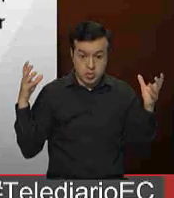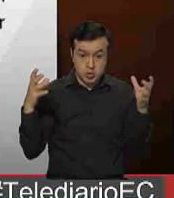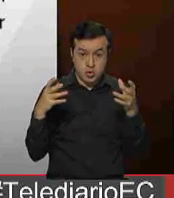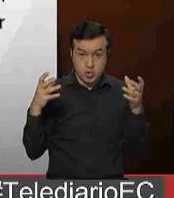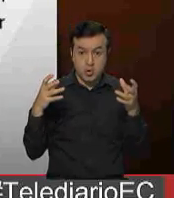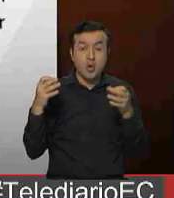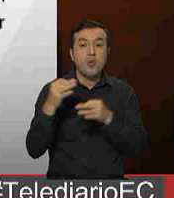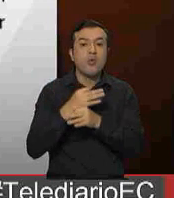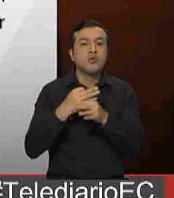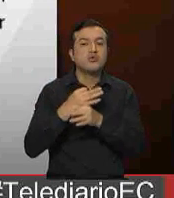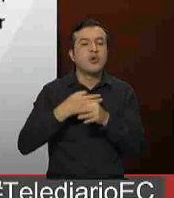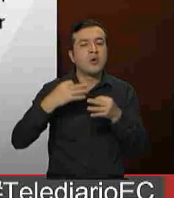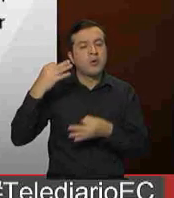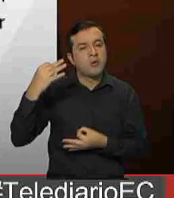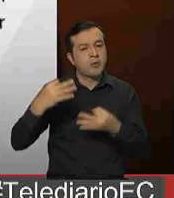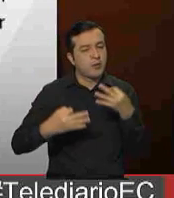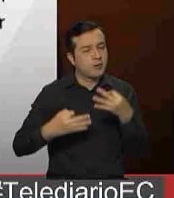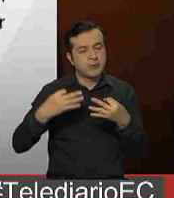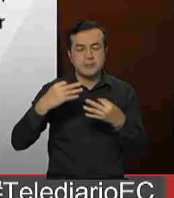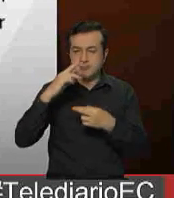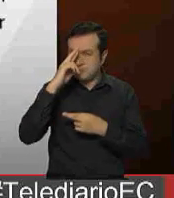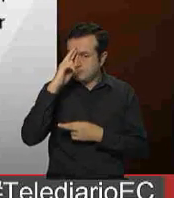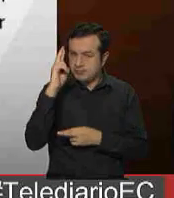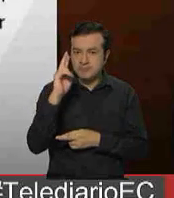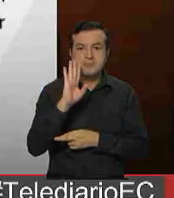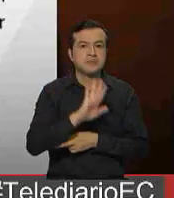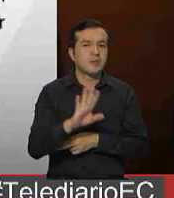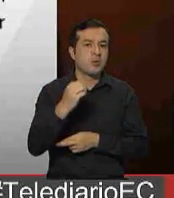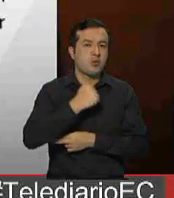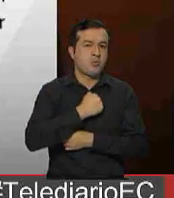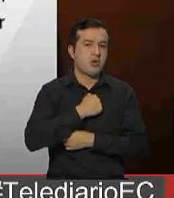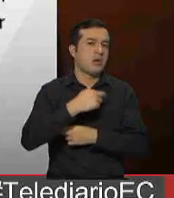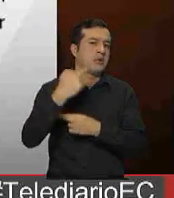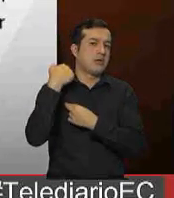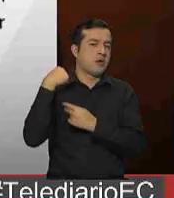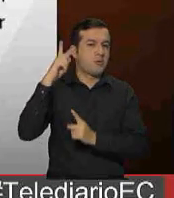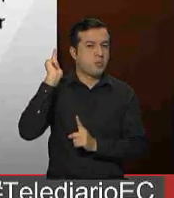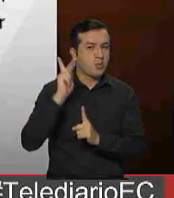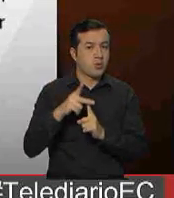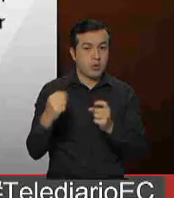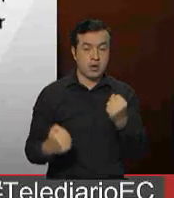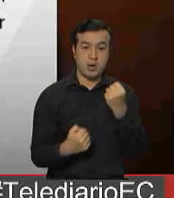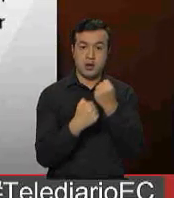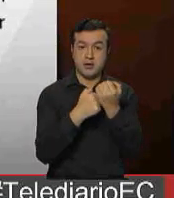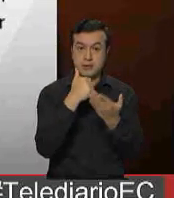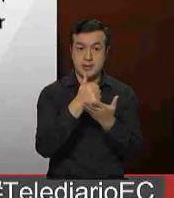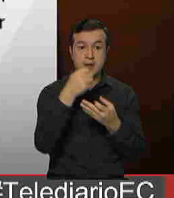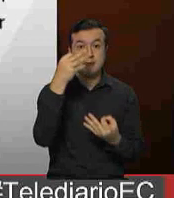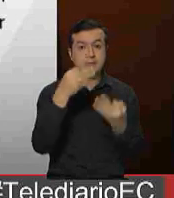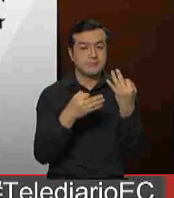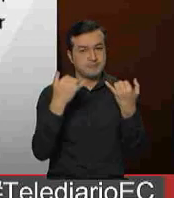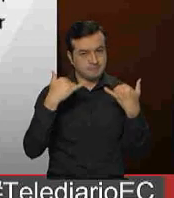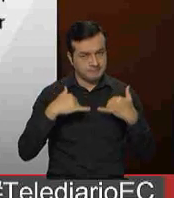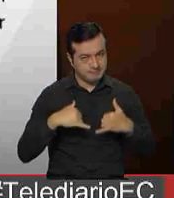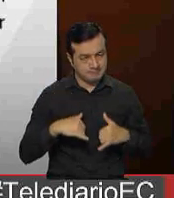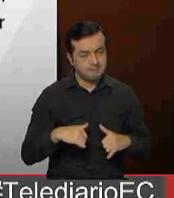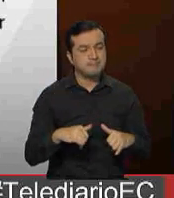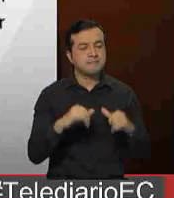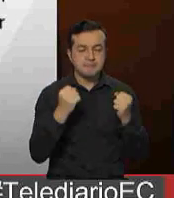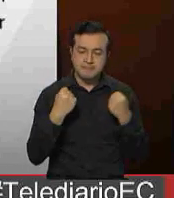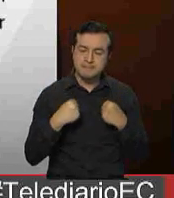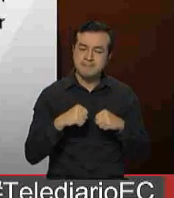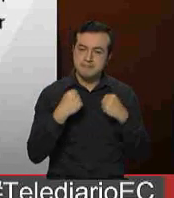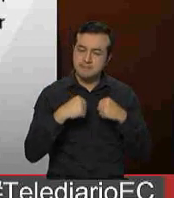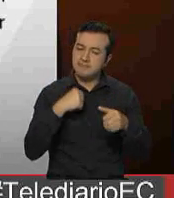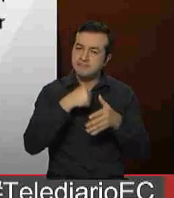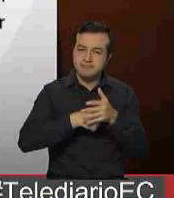la función judicial a actuar en el marco de sus competencias, lo que nos permitirá fortalecer el sistema de justicia y aunar esfuerzos en